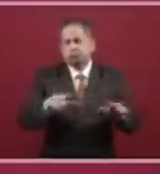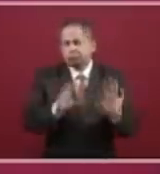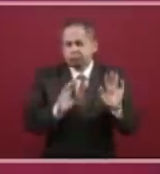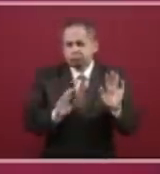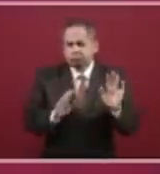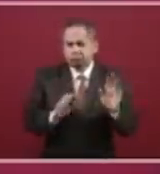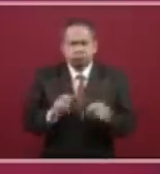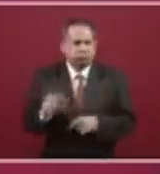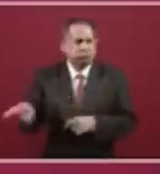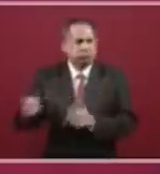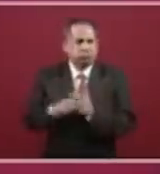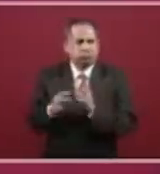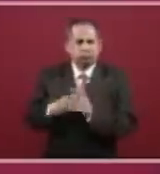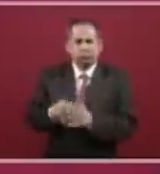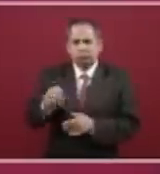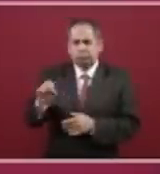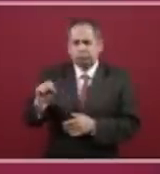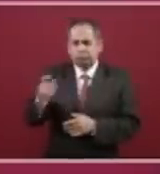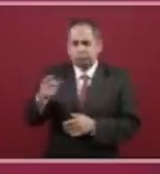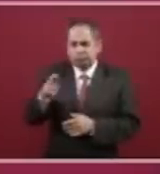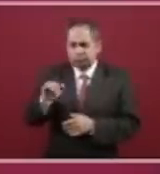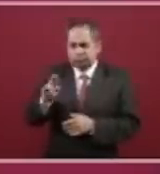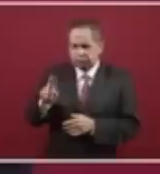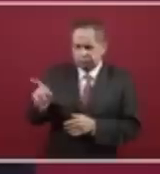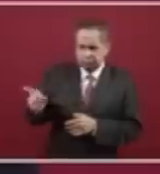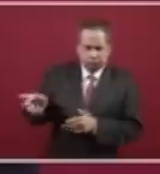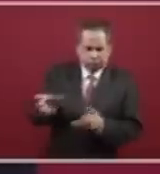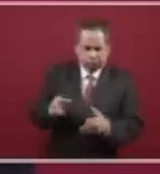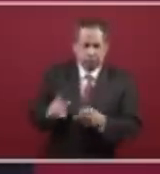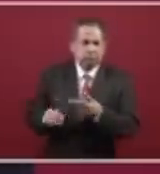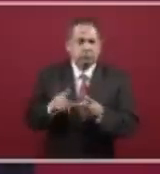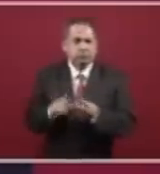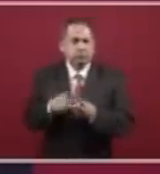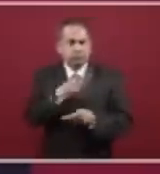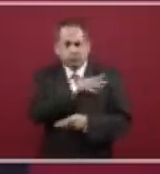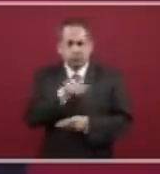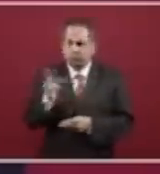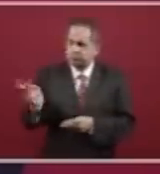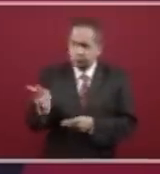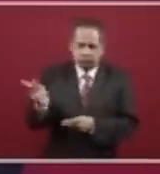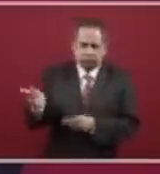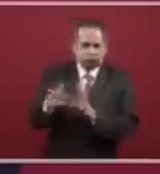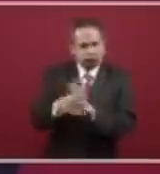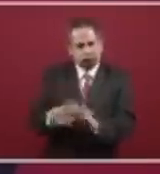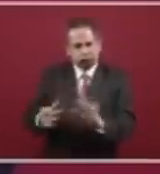el ingeniero jiménez espriú y el valle sobre